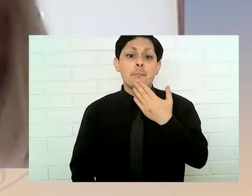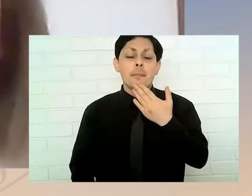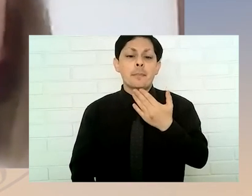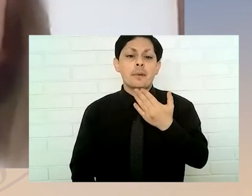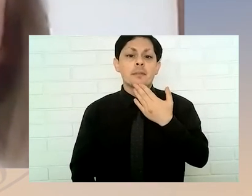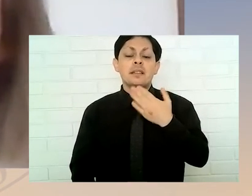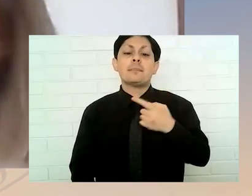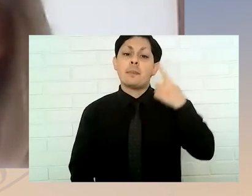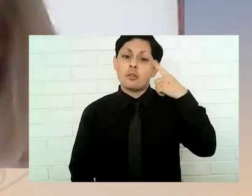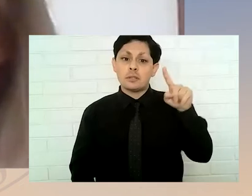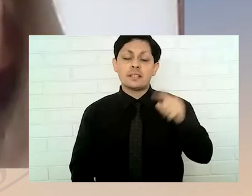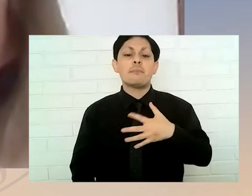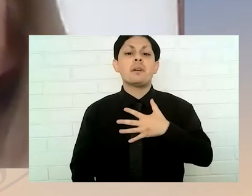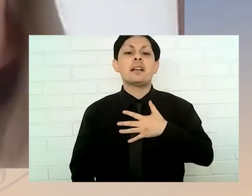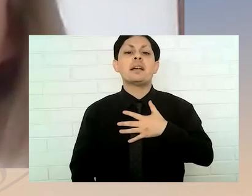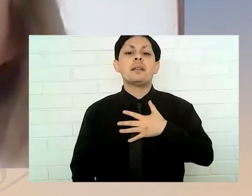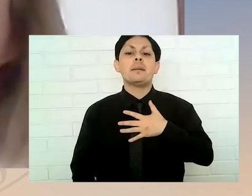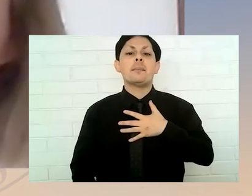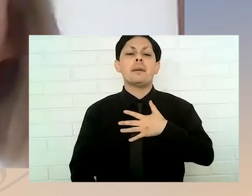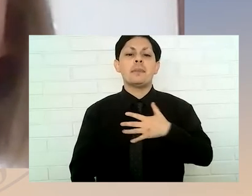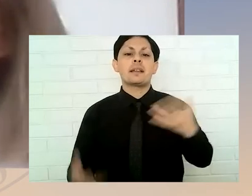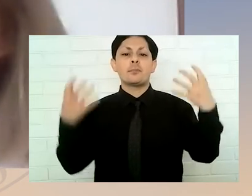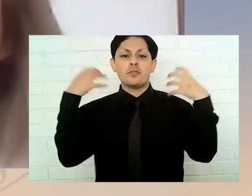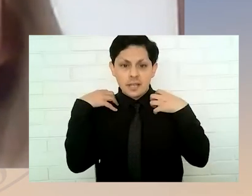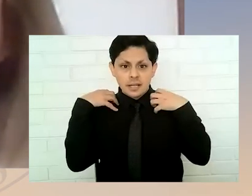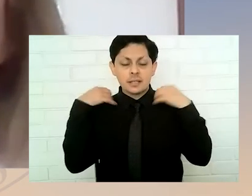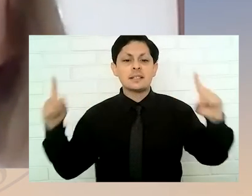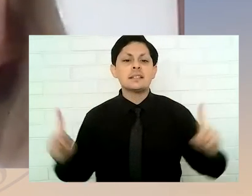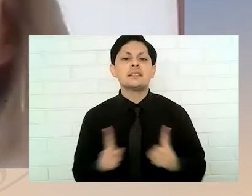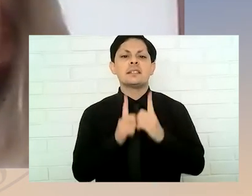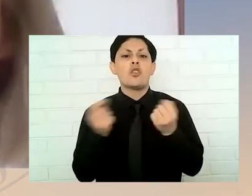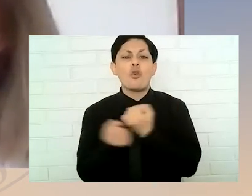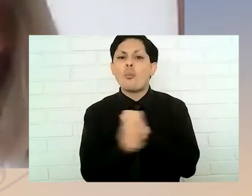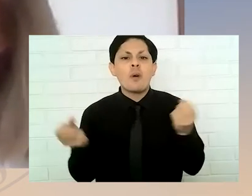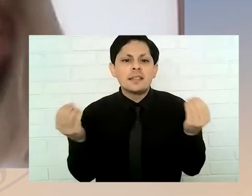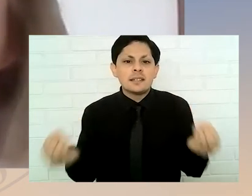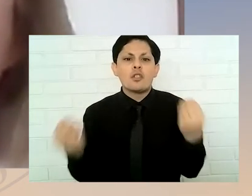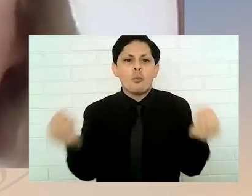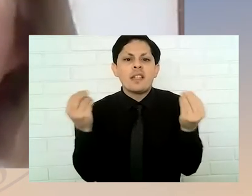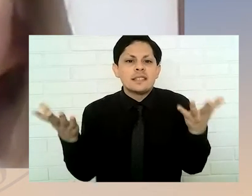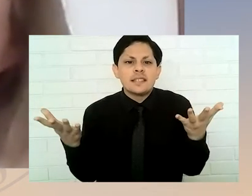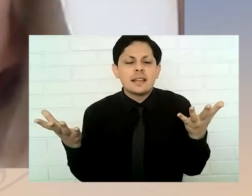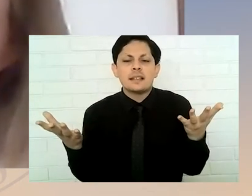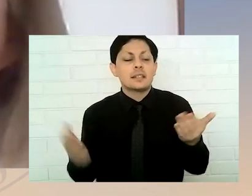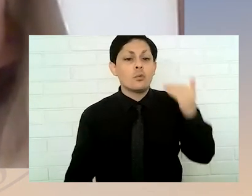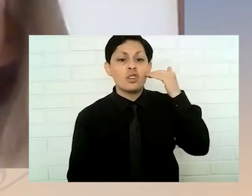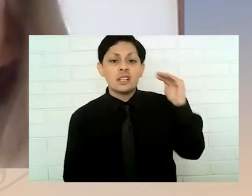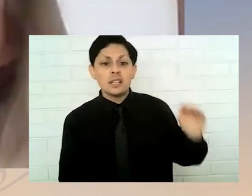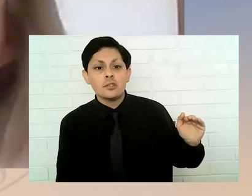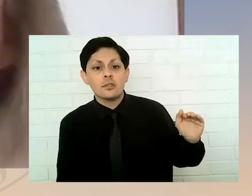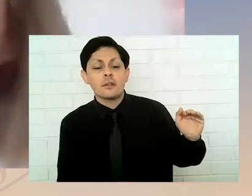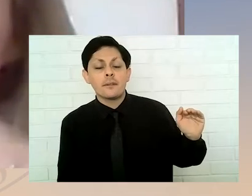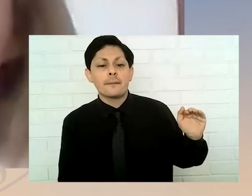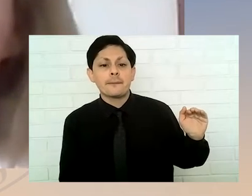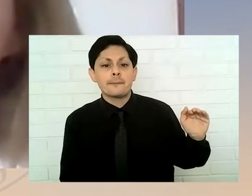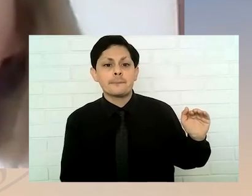responsabilidad juntarnos y hacer el esfuerzo. No puede ser que un niño, por ejemplo,